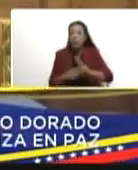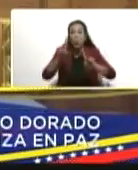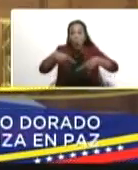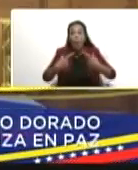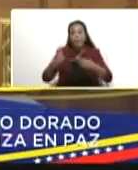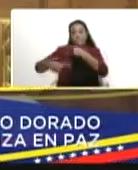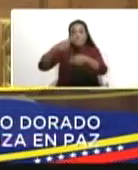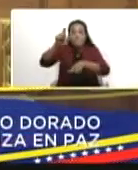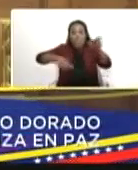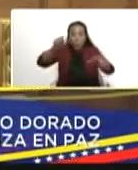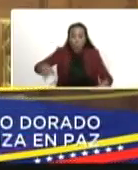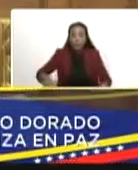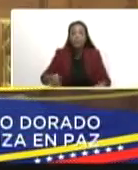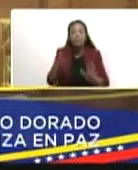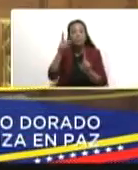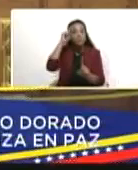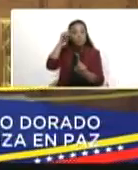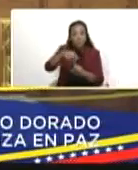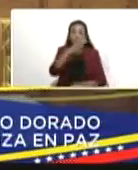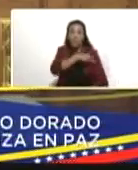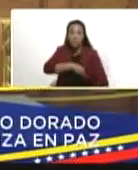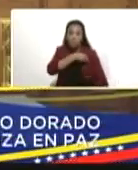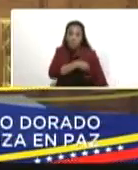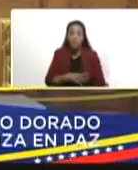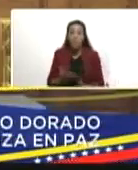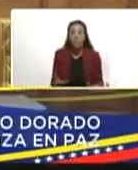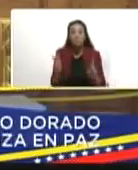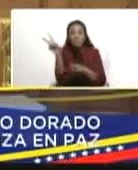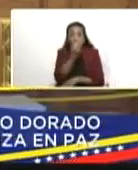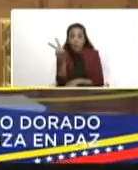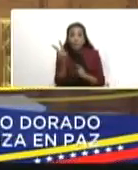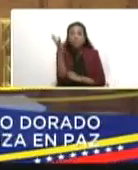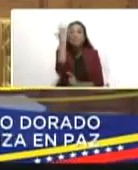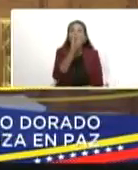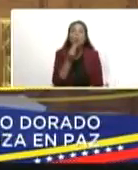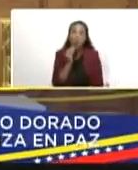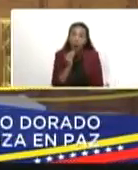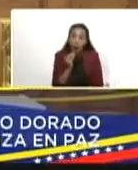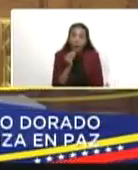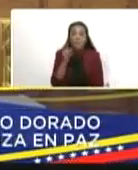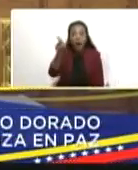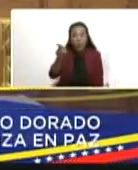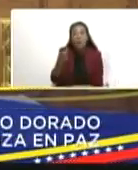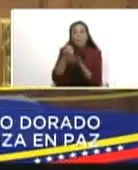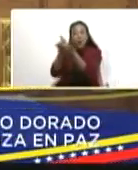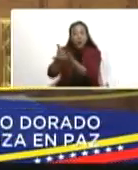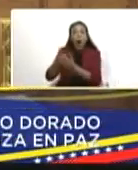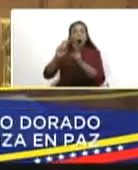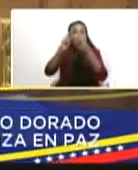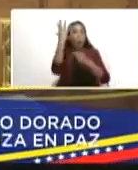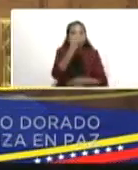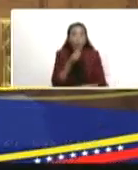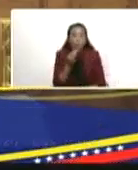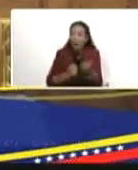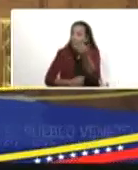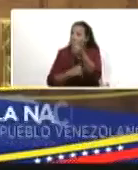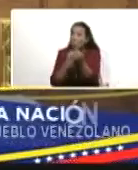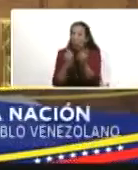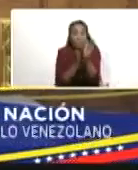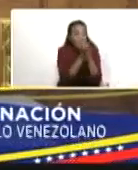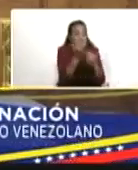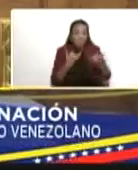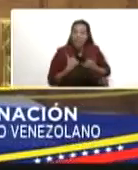Generación que será la gran misión Venezuela joven para ir por los jóvenes apoyarlos en su